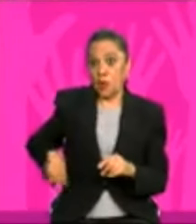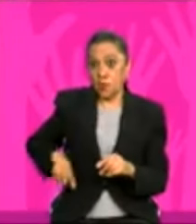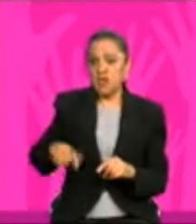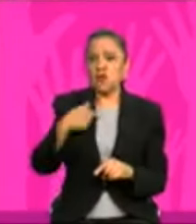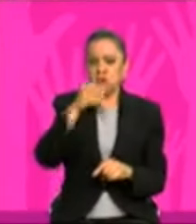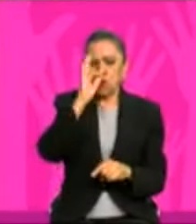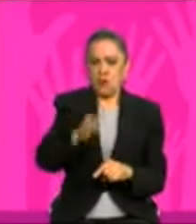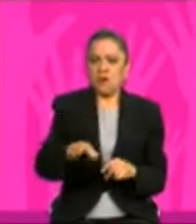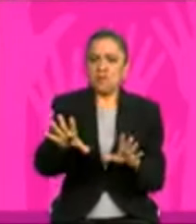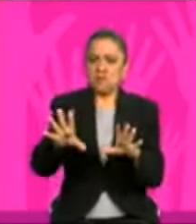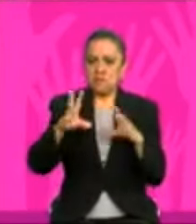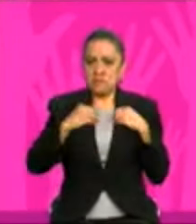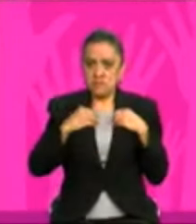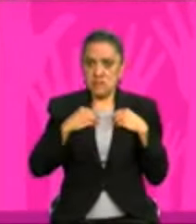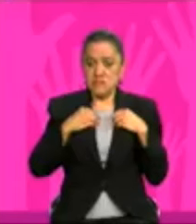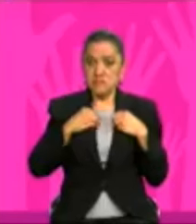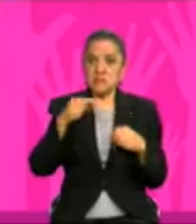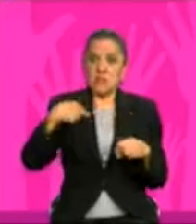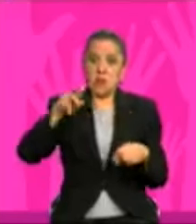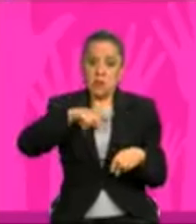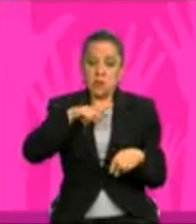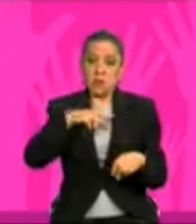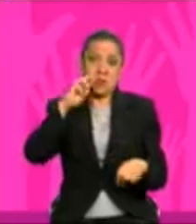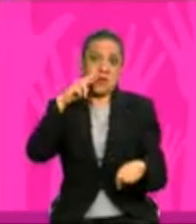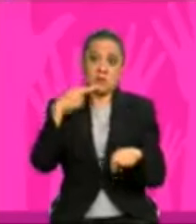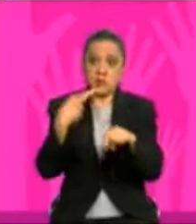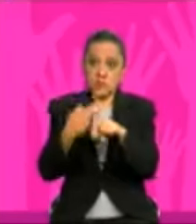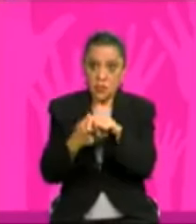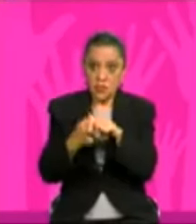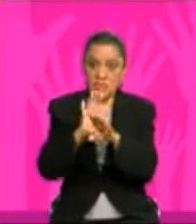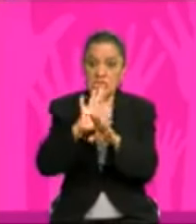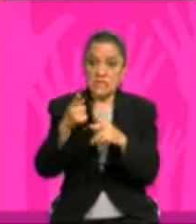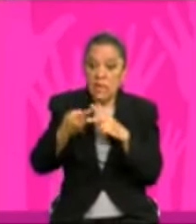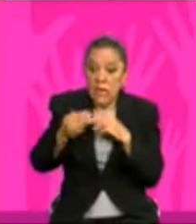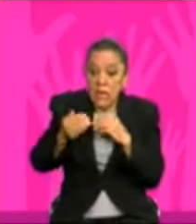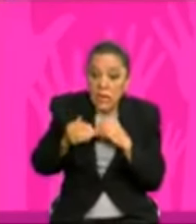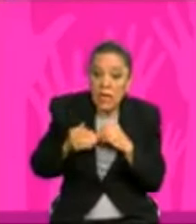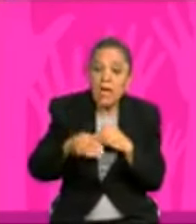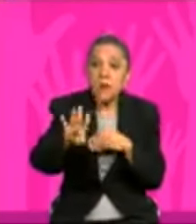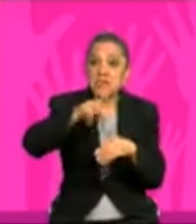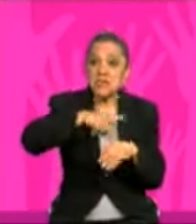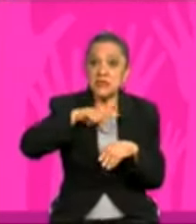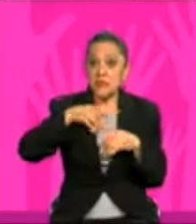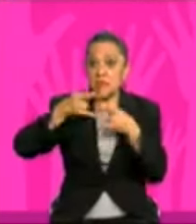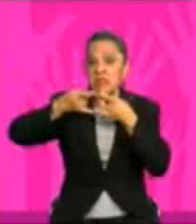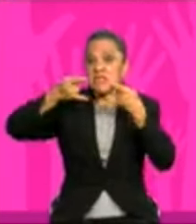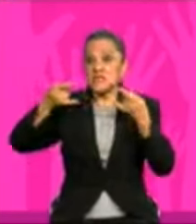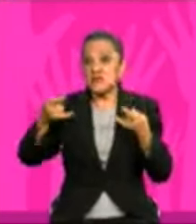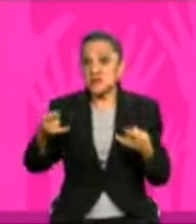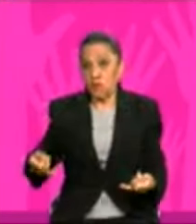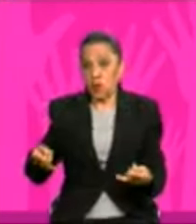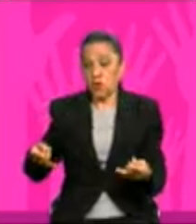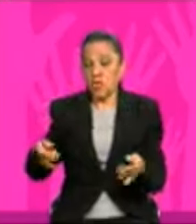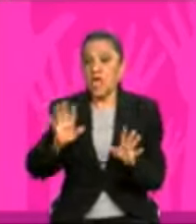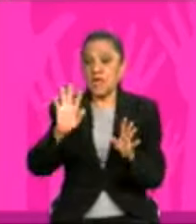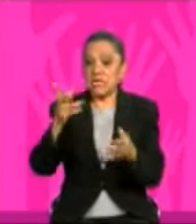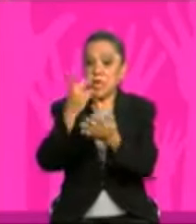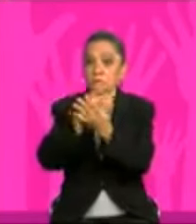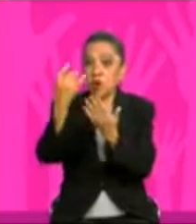asumiré plenamente mi responsabilidad a partir de mi propia trayectoria y del proyecto que